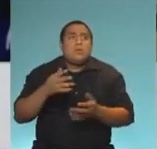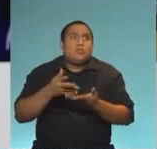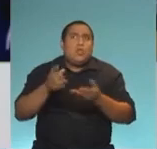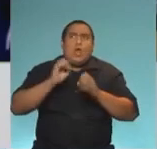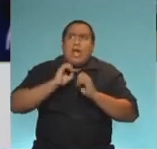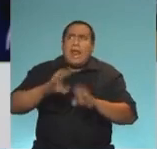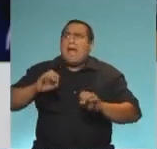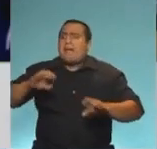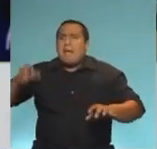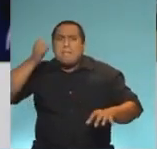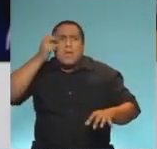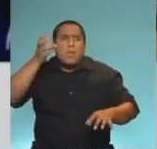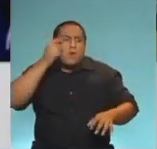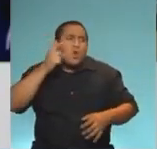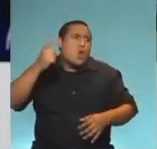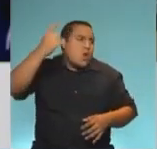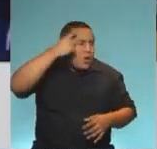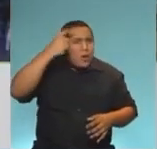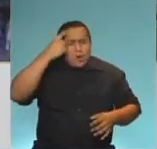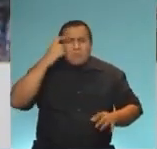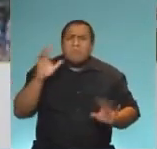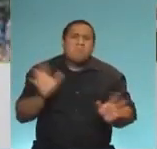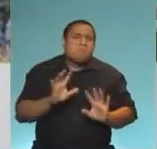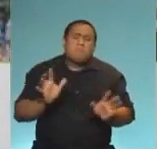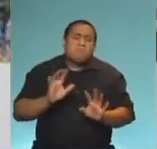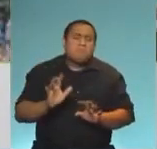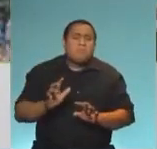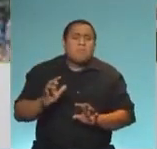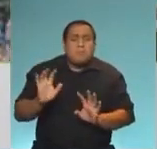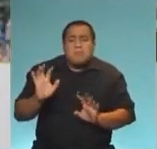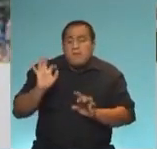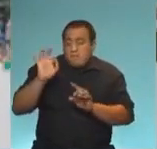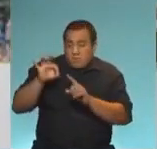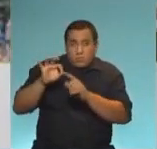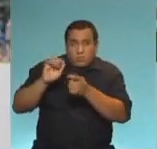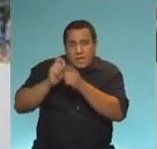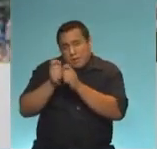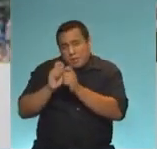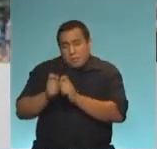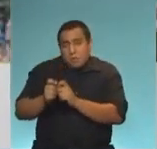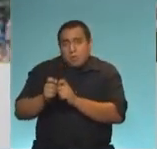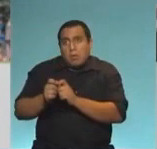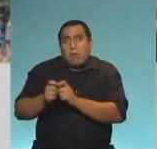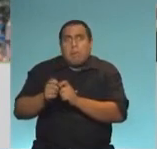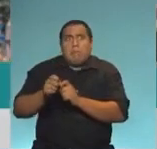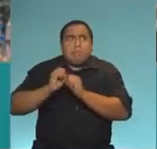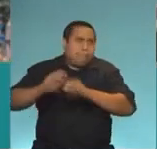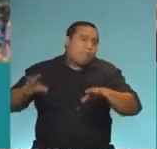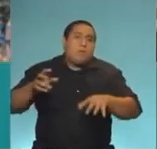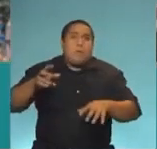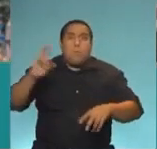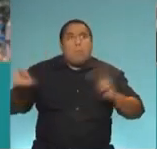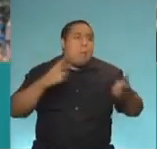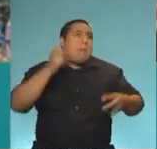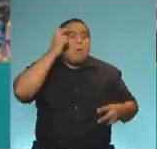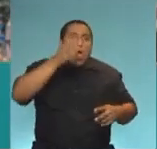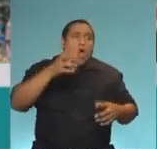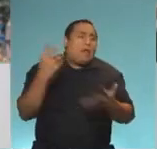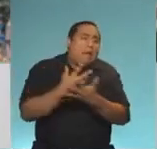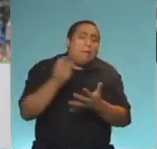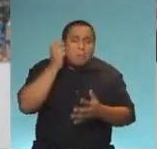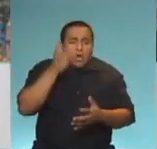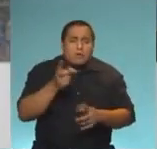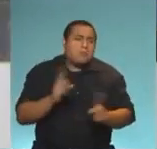cuadros clínicos, cosa que ahora no se vio con estas variantes. Los cuadros clínicos son exactamente iguales y